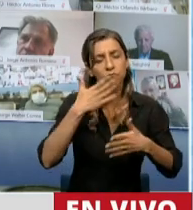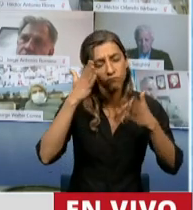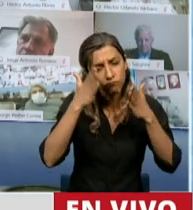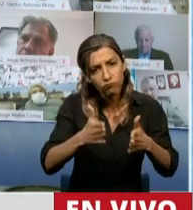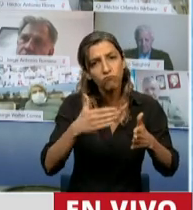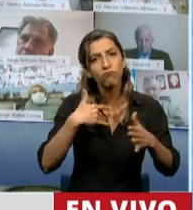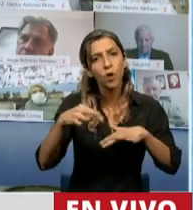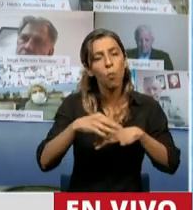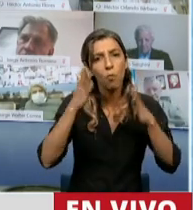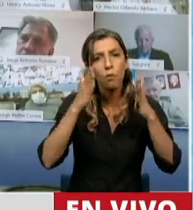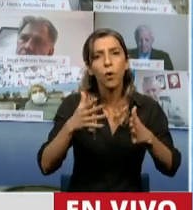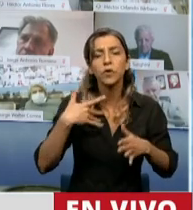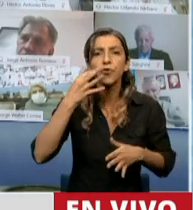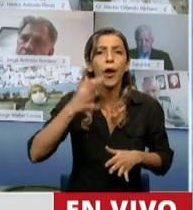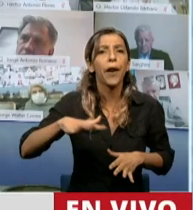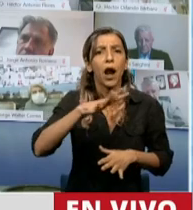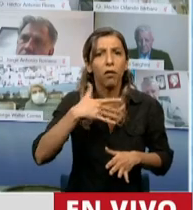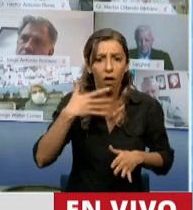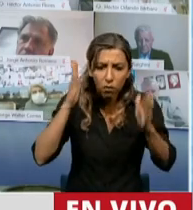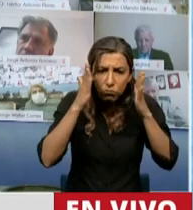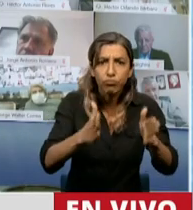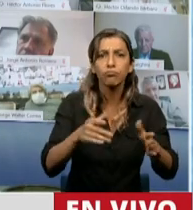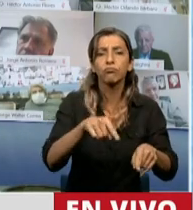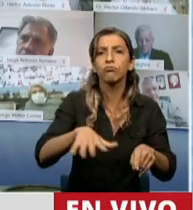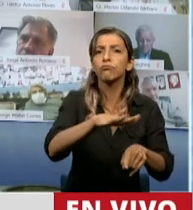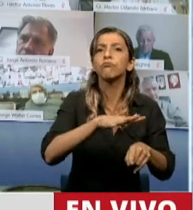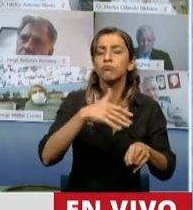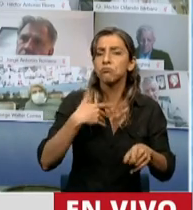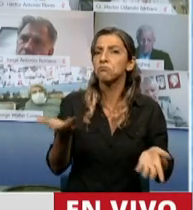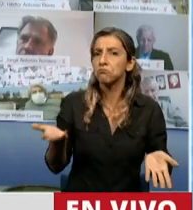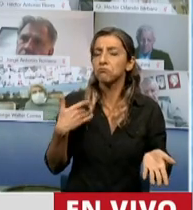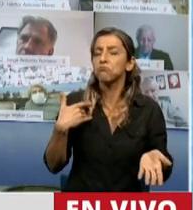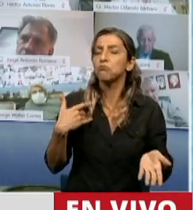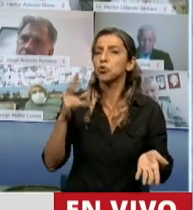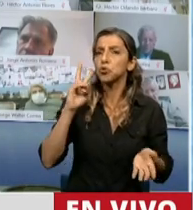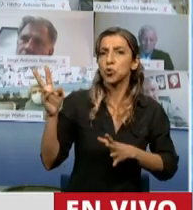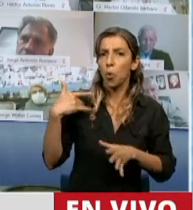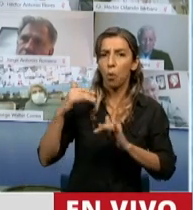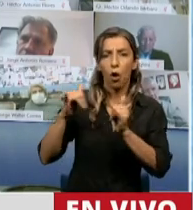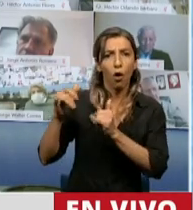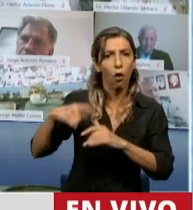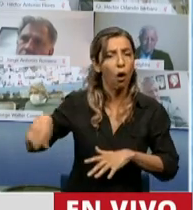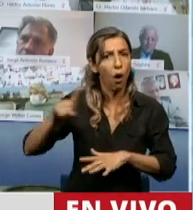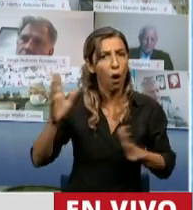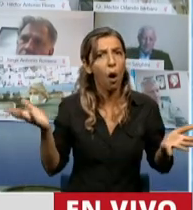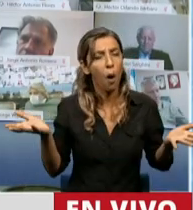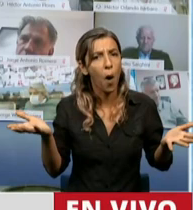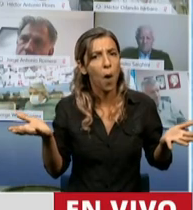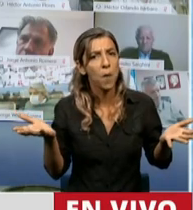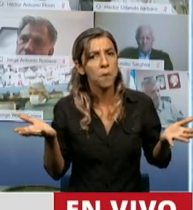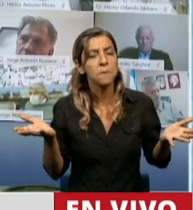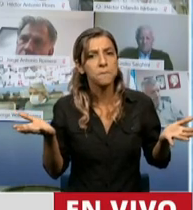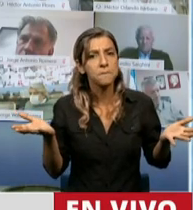parte. Provengo de una organización quizá la más grande en materia de jóvenes de la Argentina y he visto también cómo estos diferentes